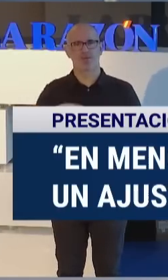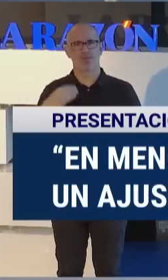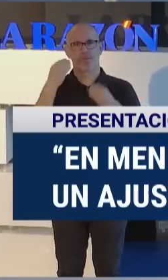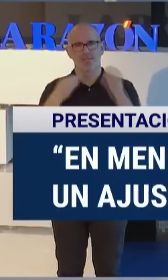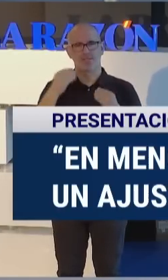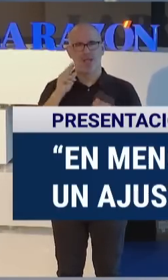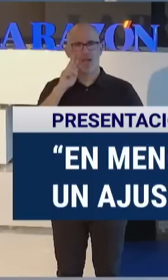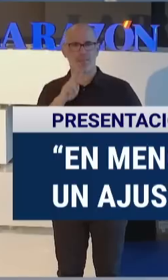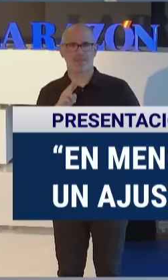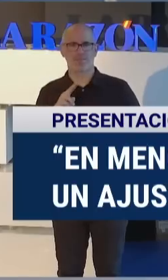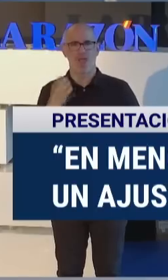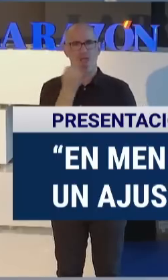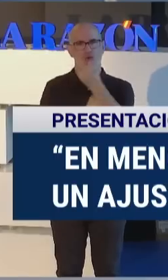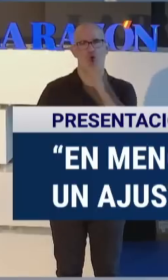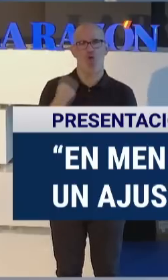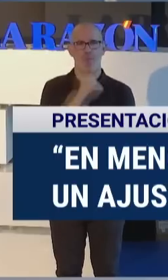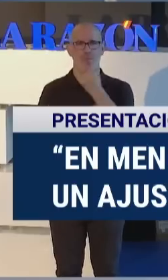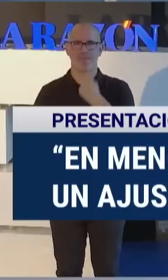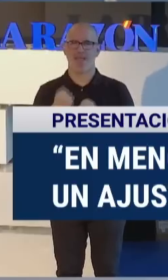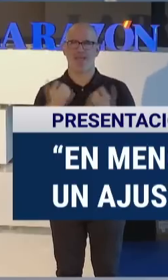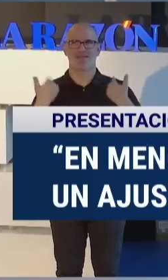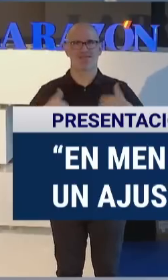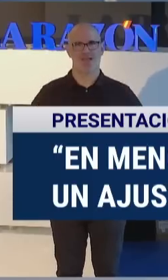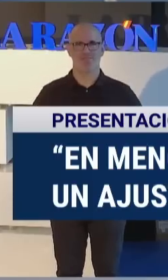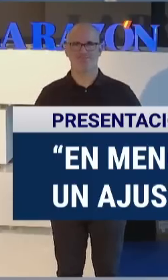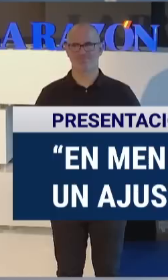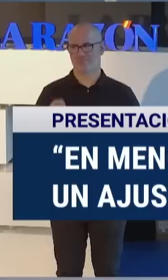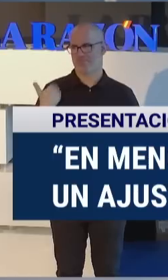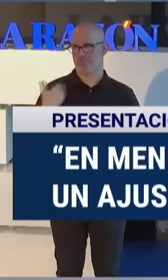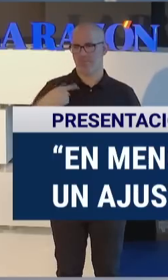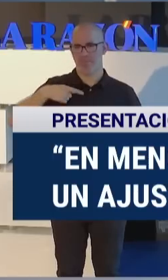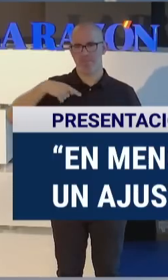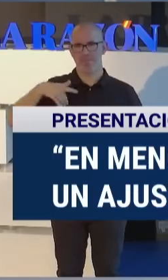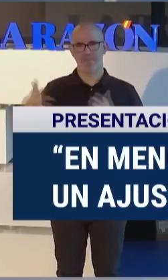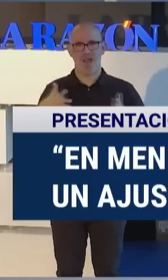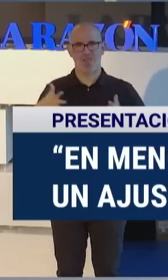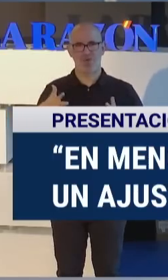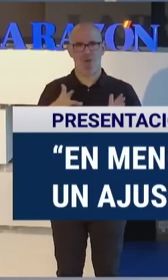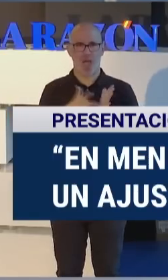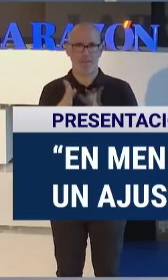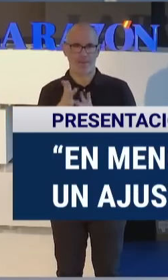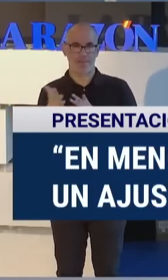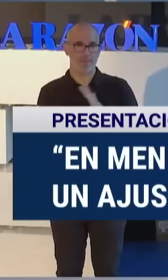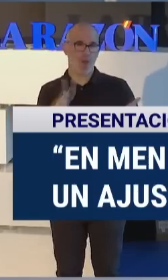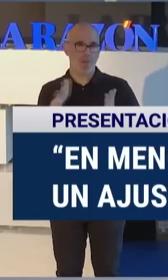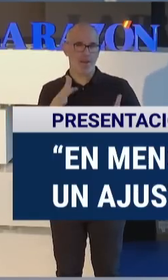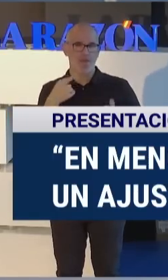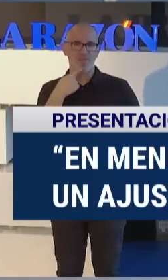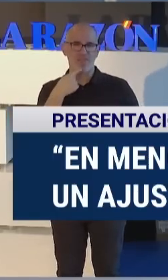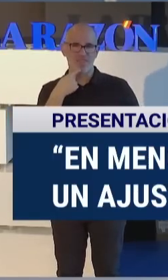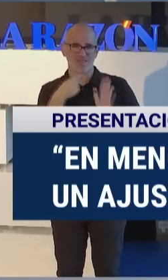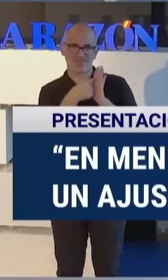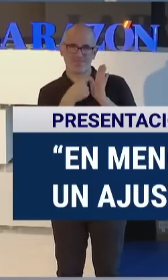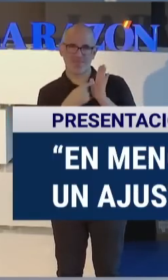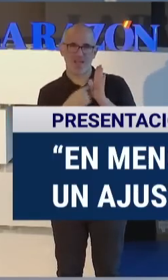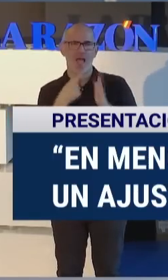la economía tocó un piso entre el mes de marzo y abril, con lo cual ya hay indicadores que muestran que la economía